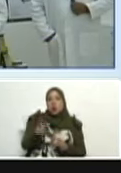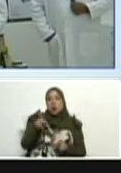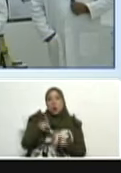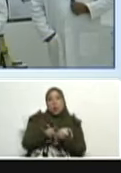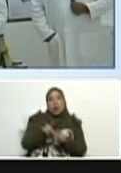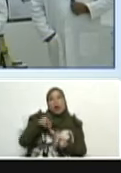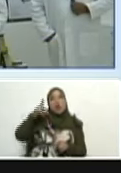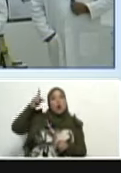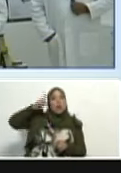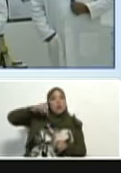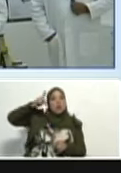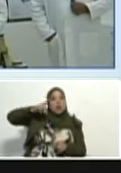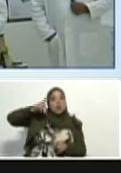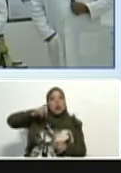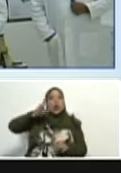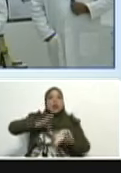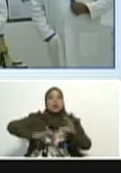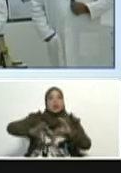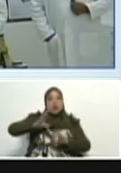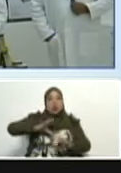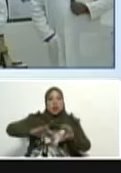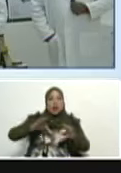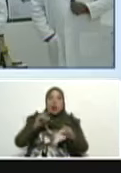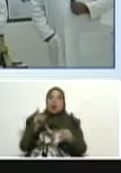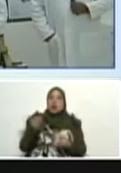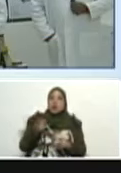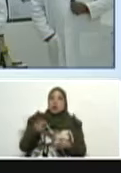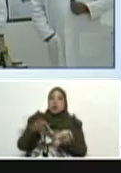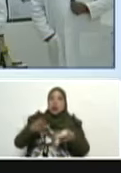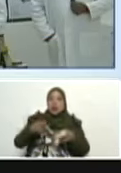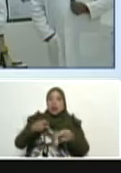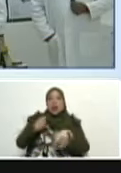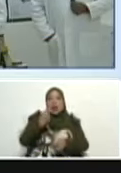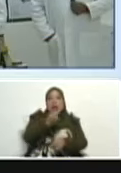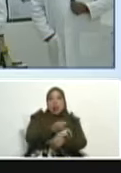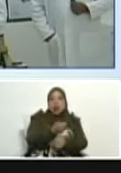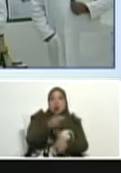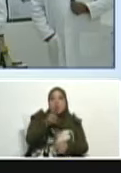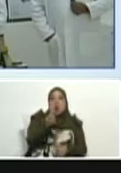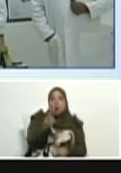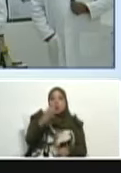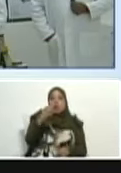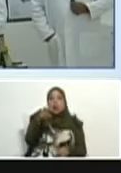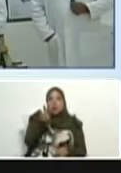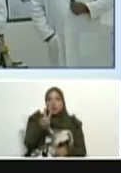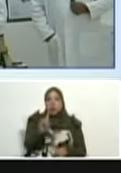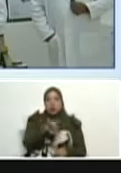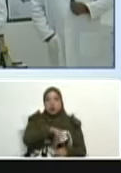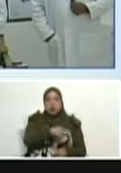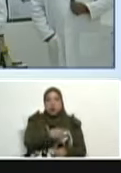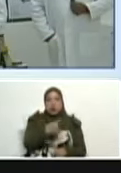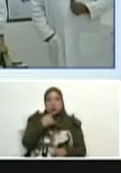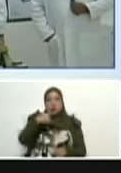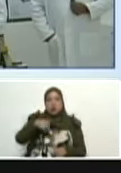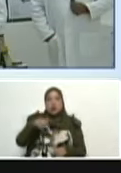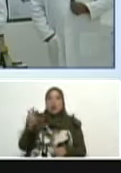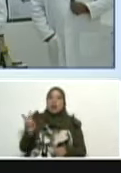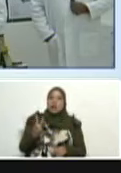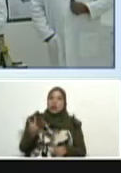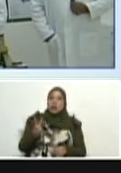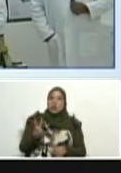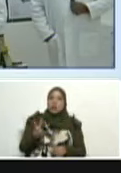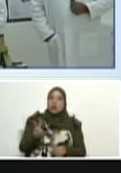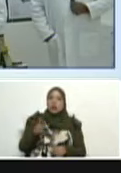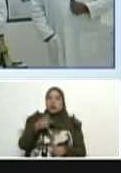Gustavo Benaín, contemporáneos. Usevistas, científicos de muy alto nivel, regional y nacional. Y